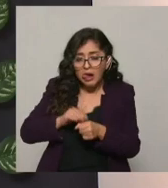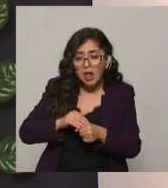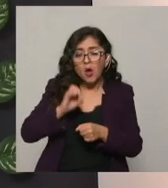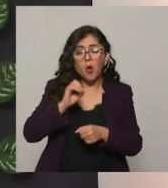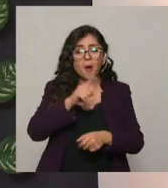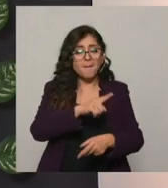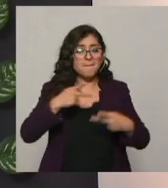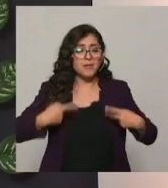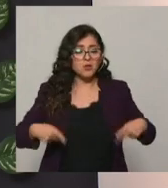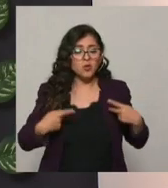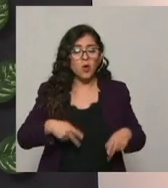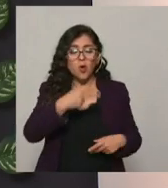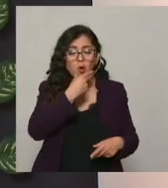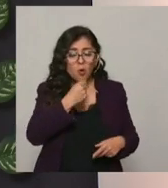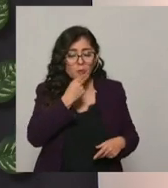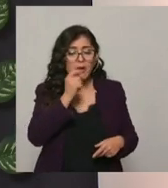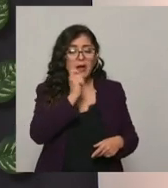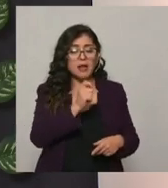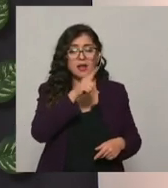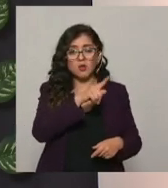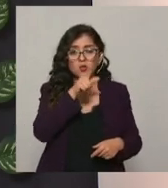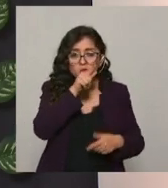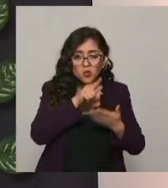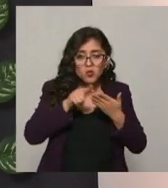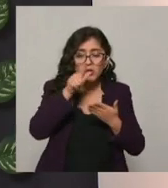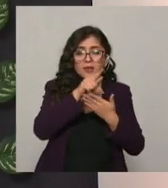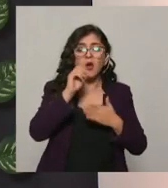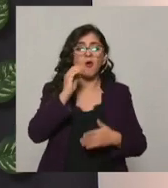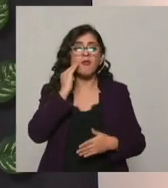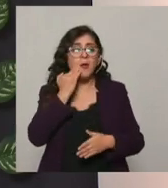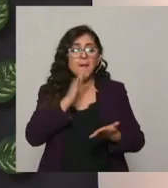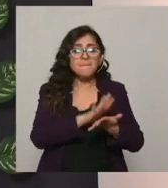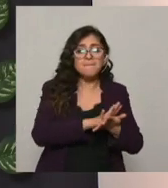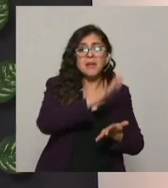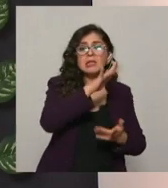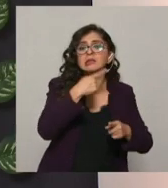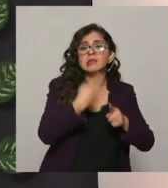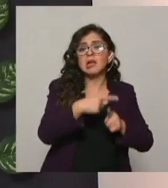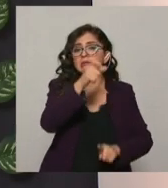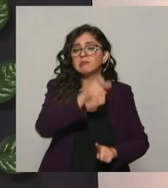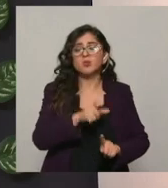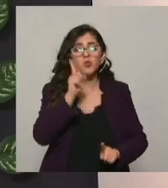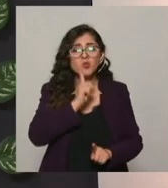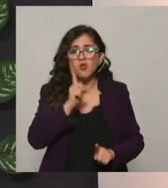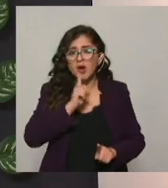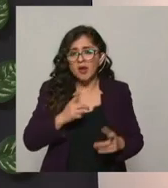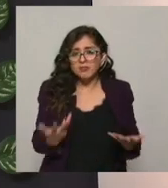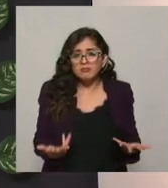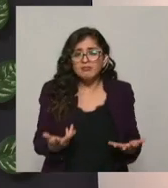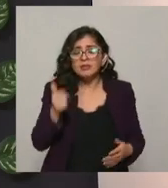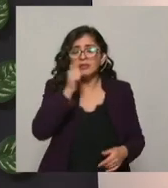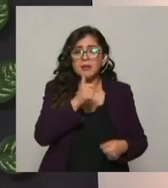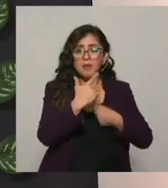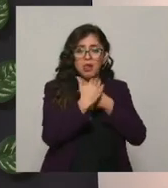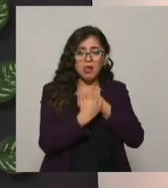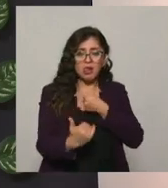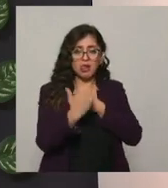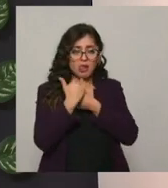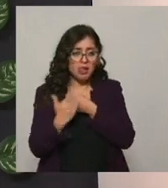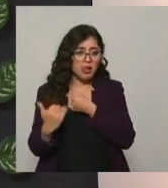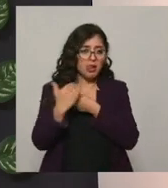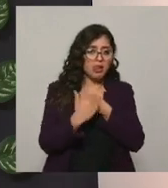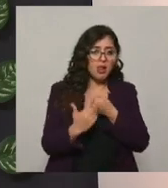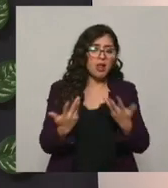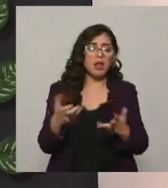sufre acoso en Twitter y en Facebook, somos las mujeres, ¿no? Que somos quienes recibimos un acoso constante, ya sea por